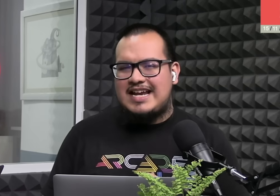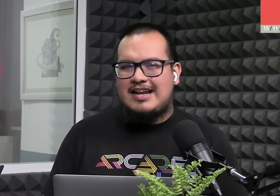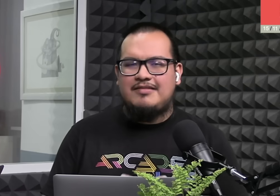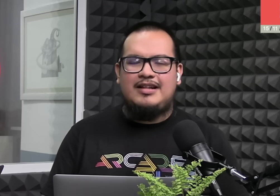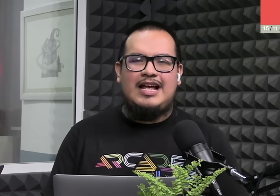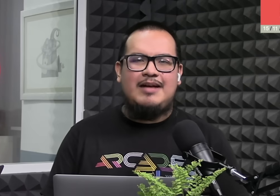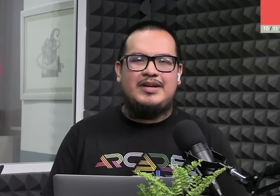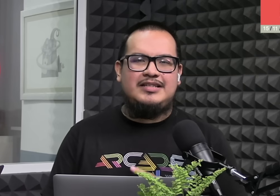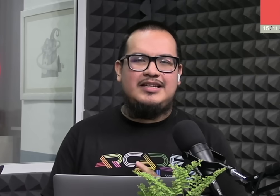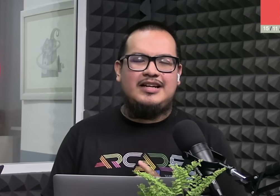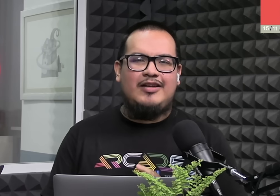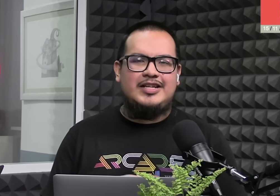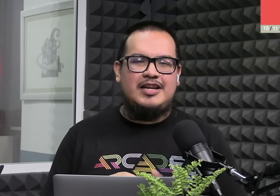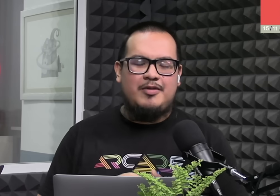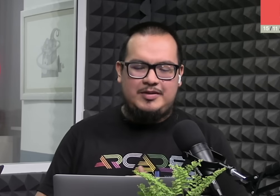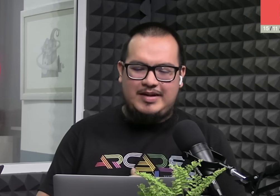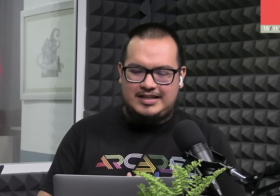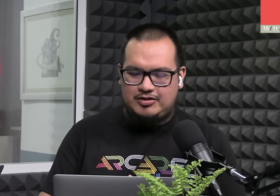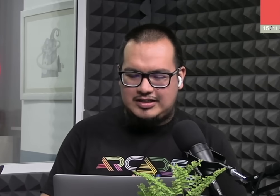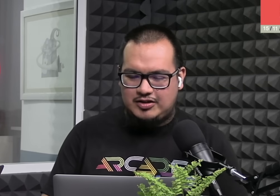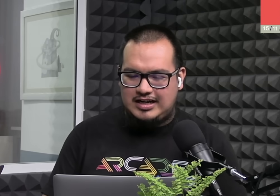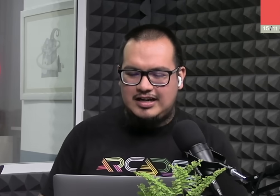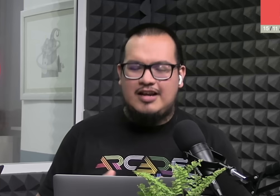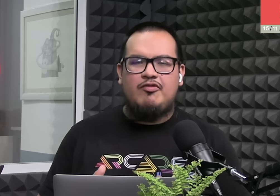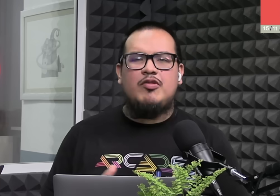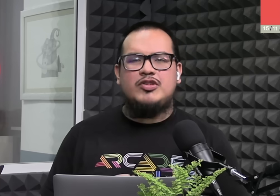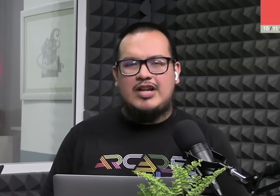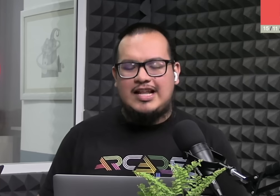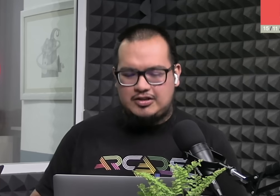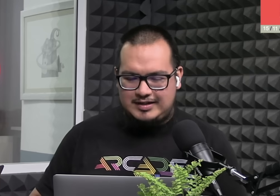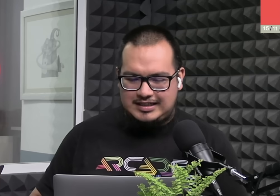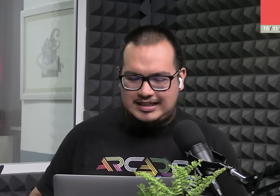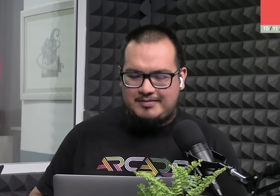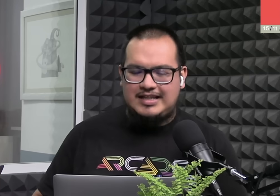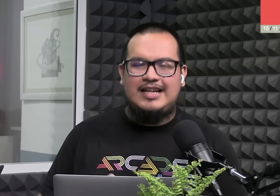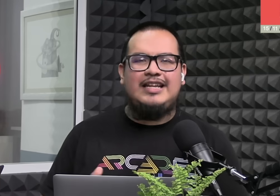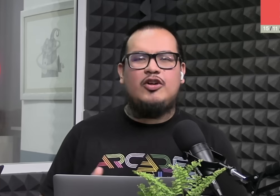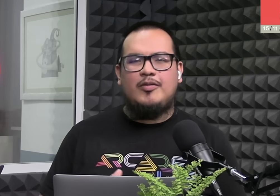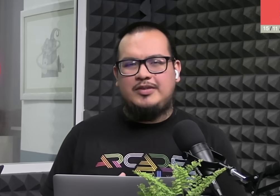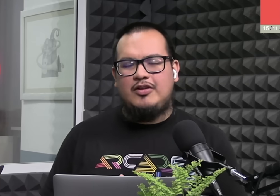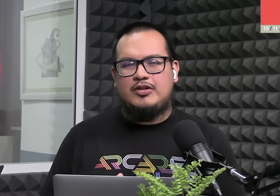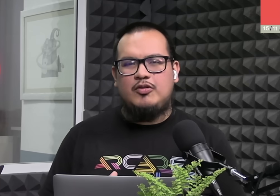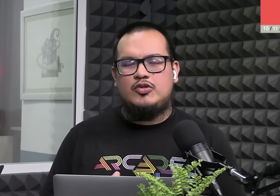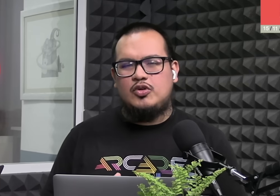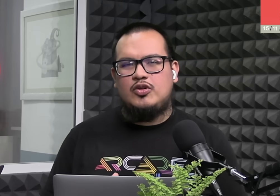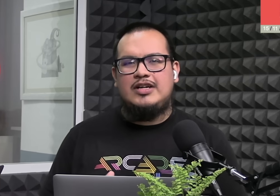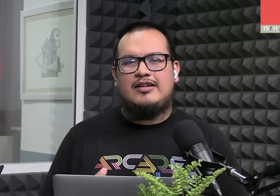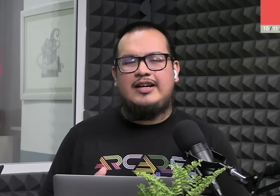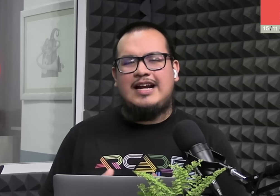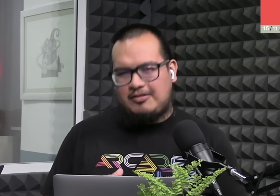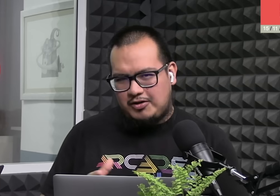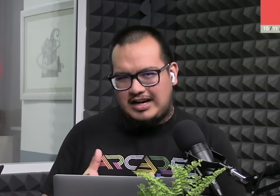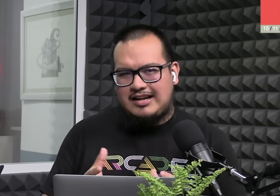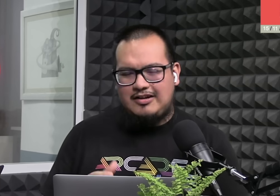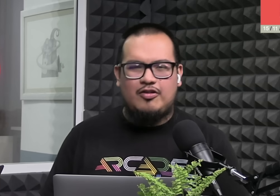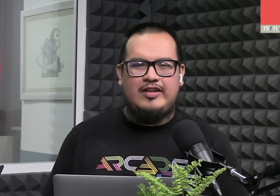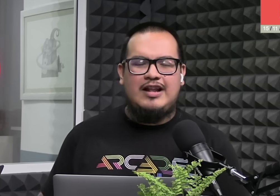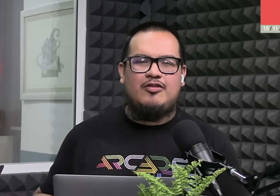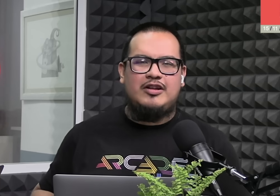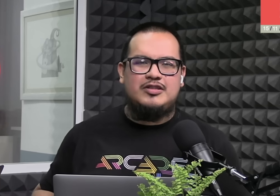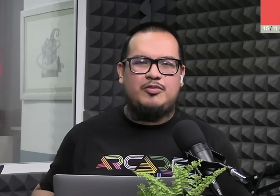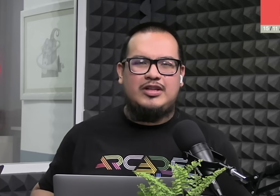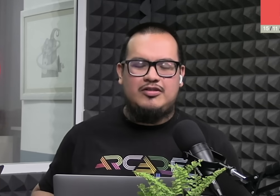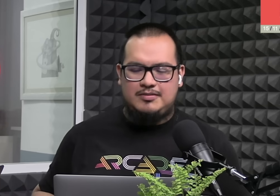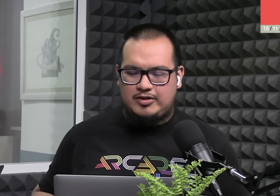en la mañana la presidenta Claudia sham en Palacio Nacional fue cuestionada sobre este tema del helicóptero que usó Ricardo Monreal el